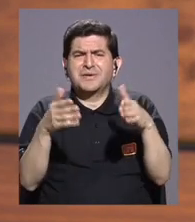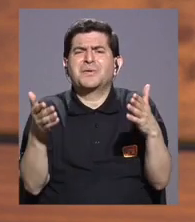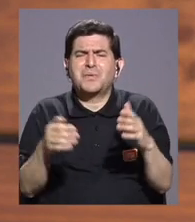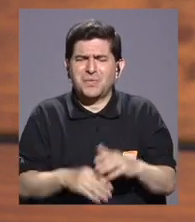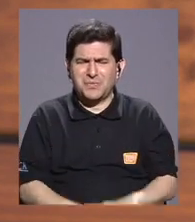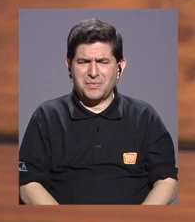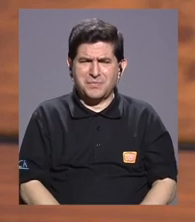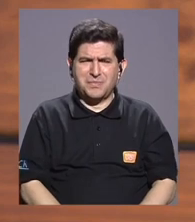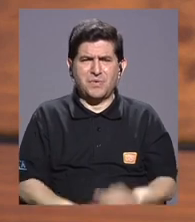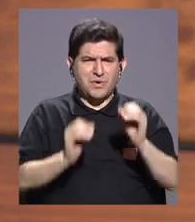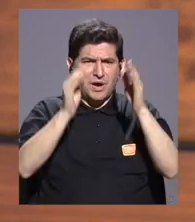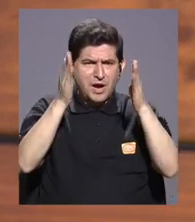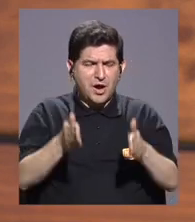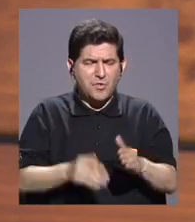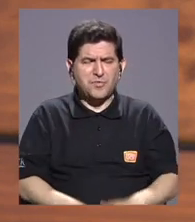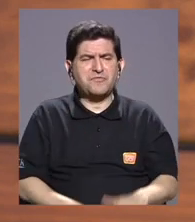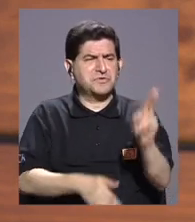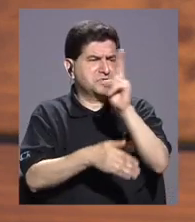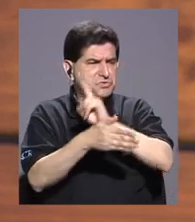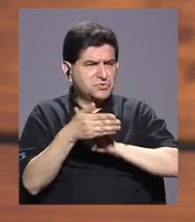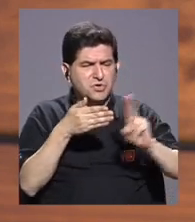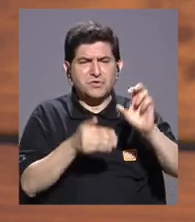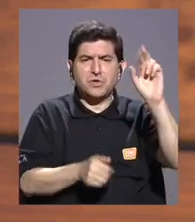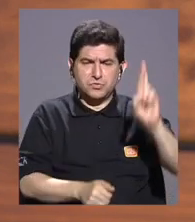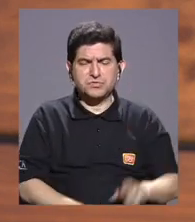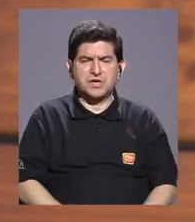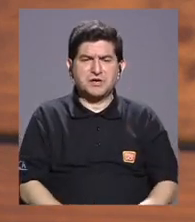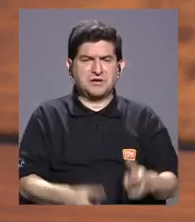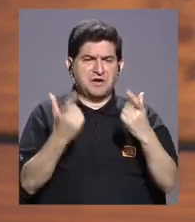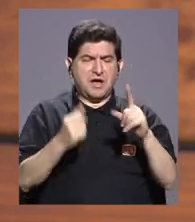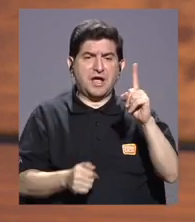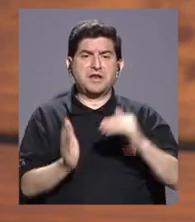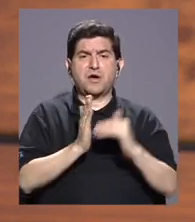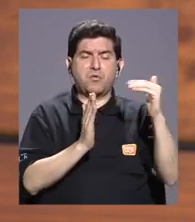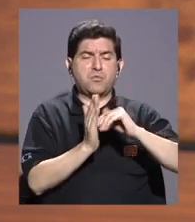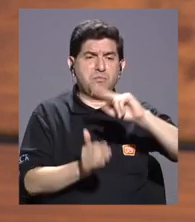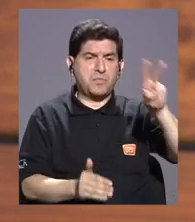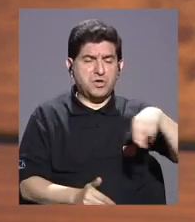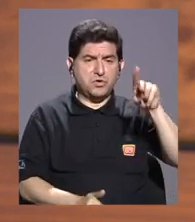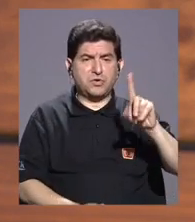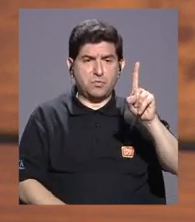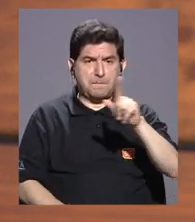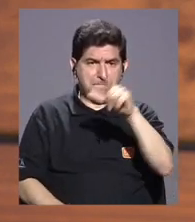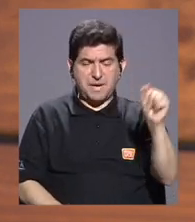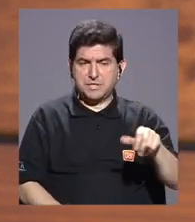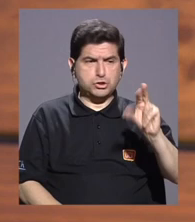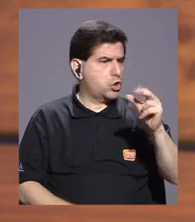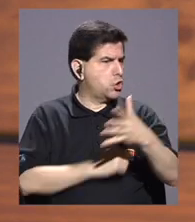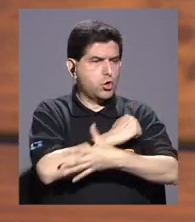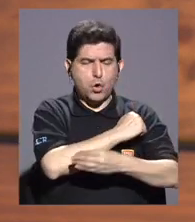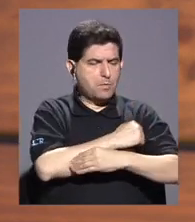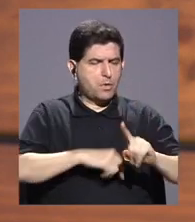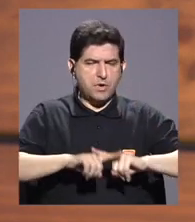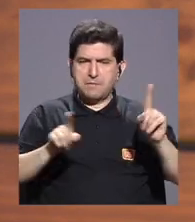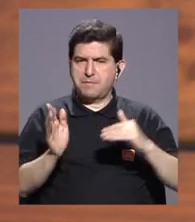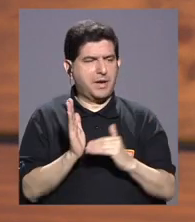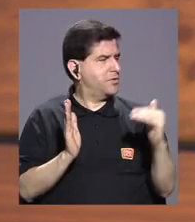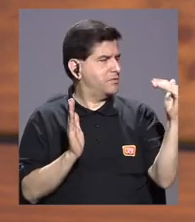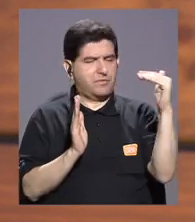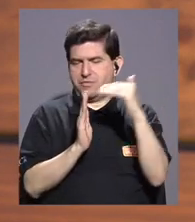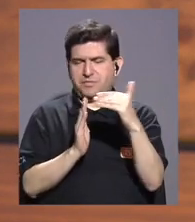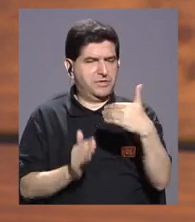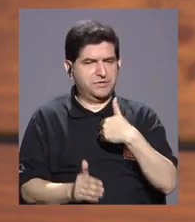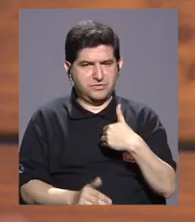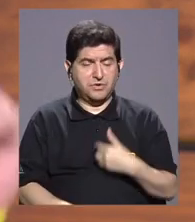por ejemplo, a un educador, a un profesor de la Universidad de Costa Rica que gana 1 millón de colones al mes, no es pobre, pero tampoco es un